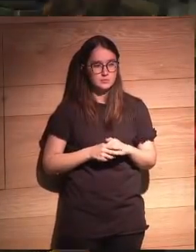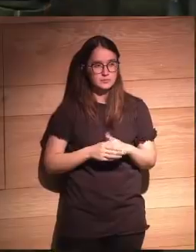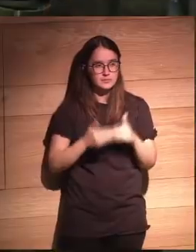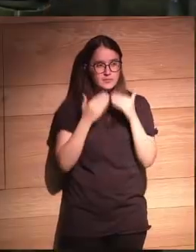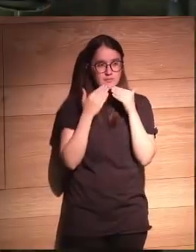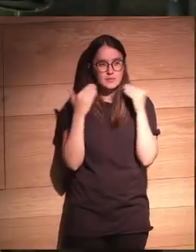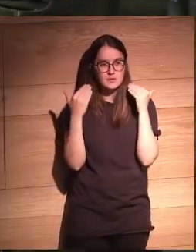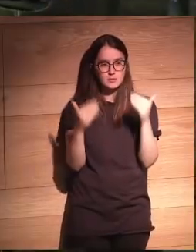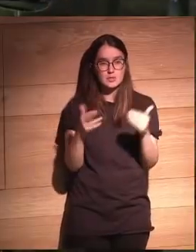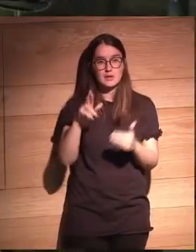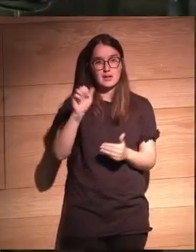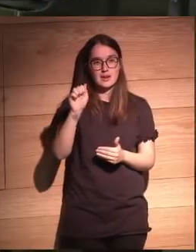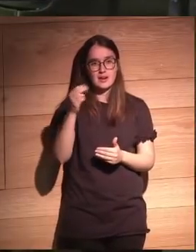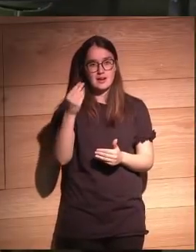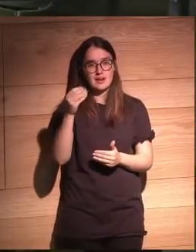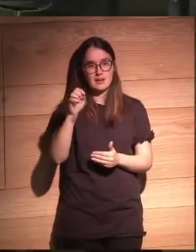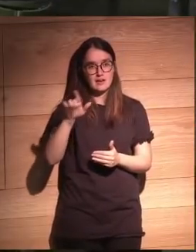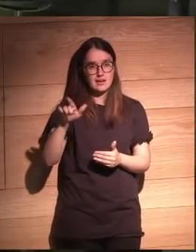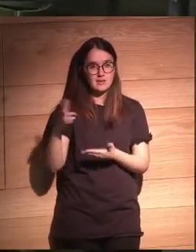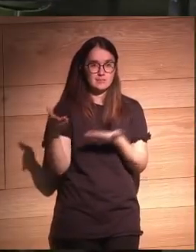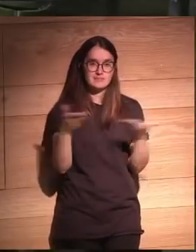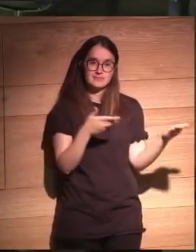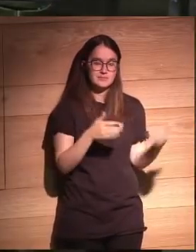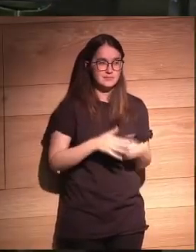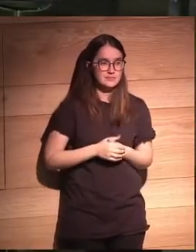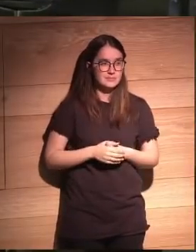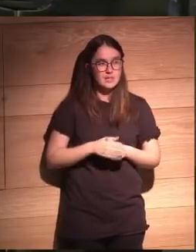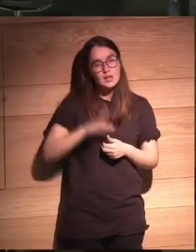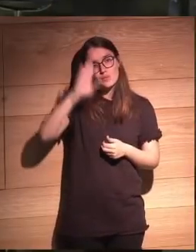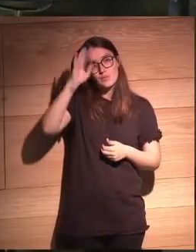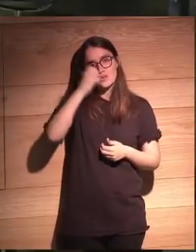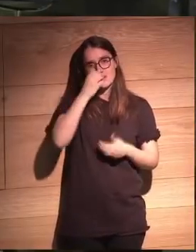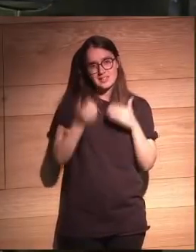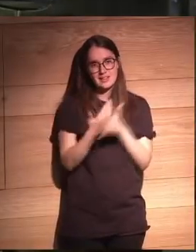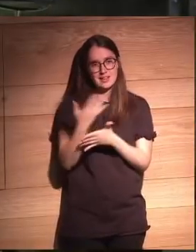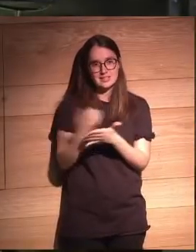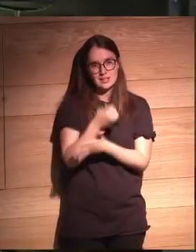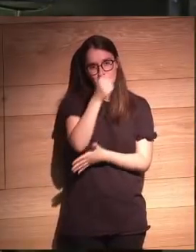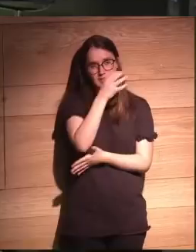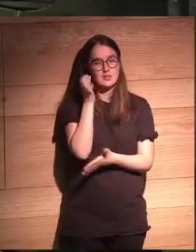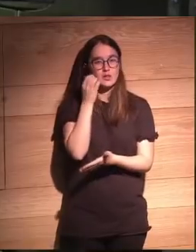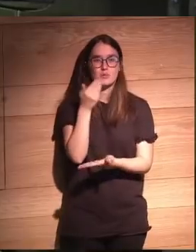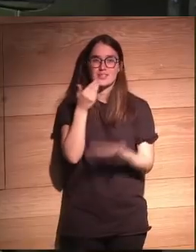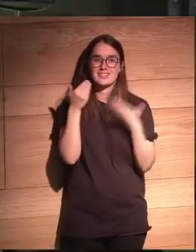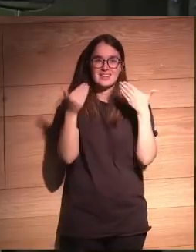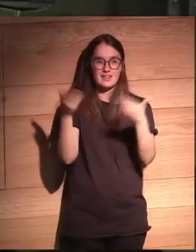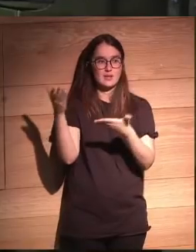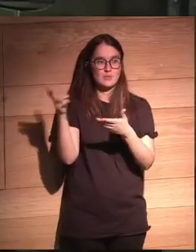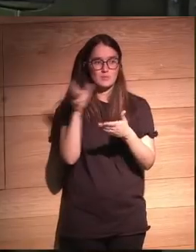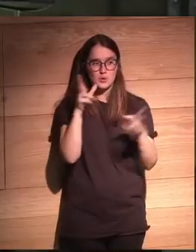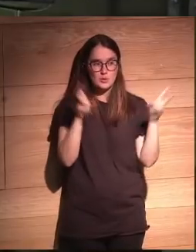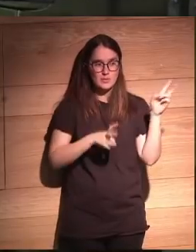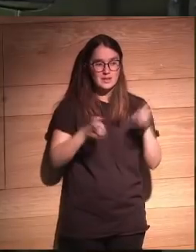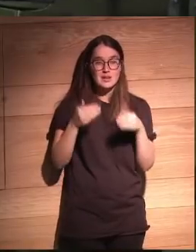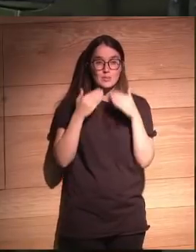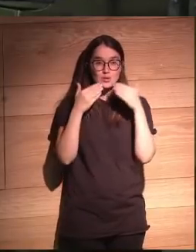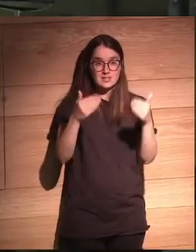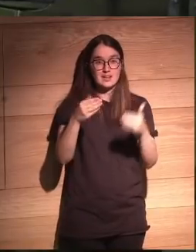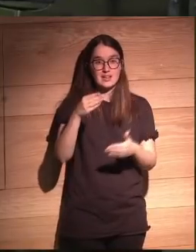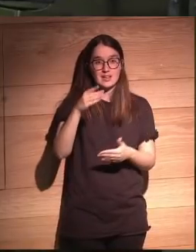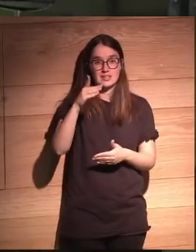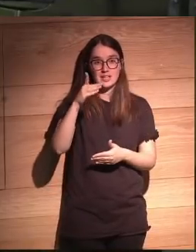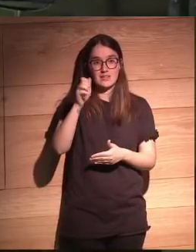Muchísimas gracias, Raquel. Mercedes, ¿cuándo? Pues buenos días a todos y a todas, muchas gracias por venir. Muchas gracias a David